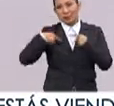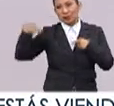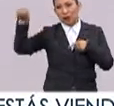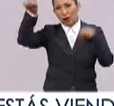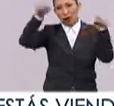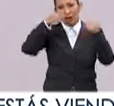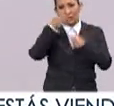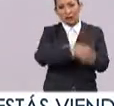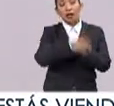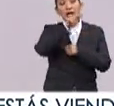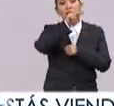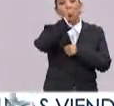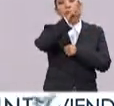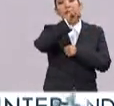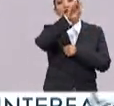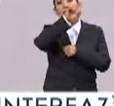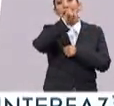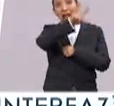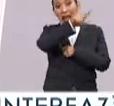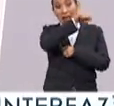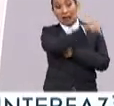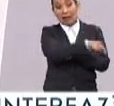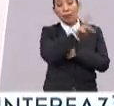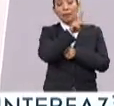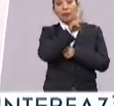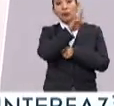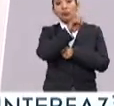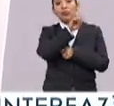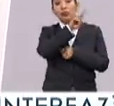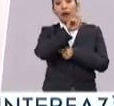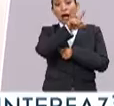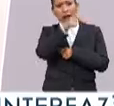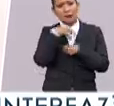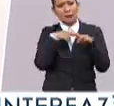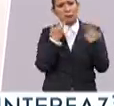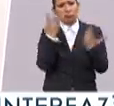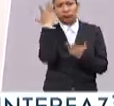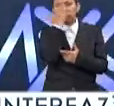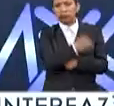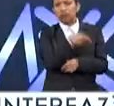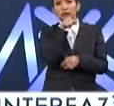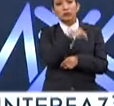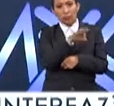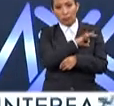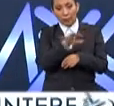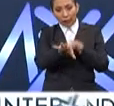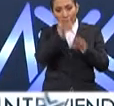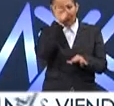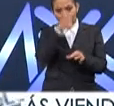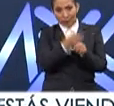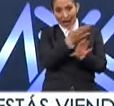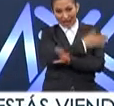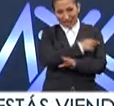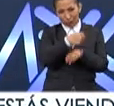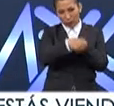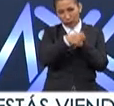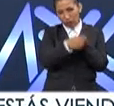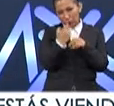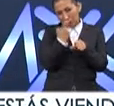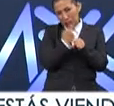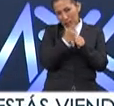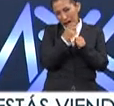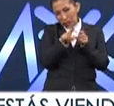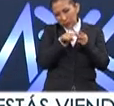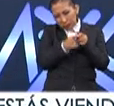que fue la revista plural rural fue una revista realmente asombrosa uno puede encontrar en los primeros números por ejemplo